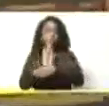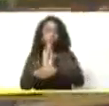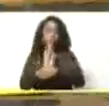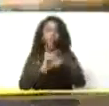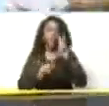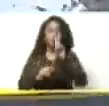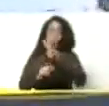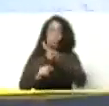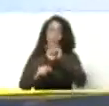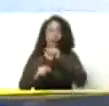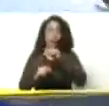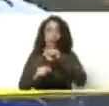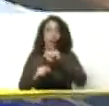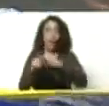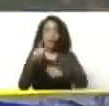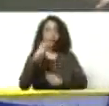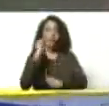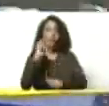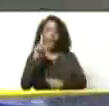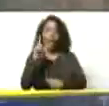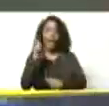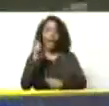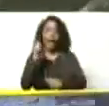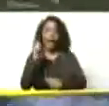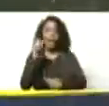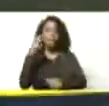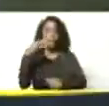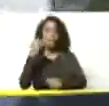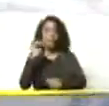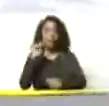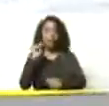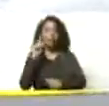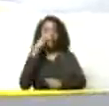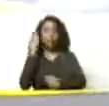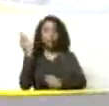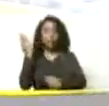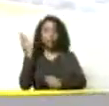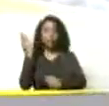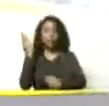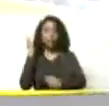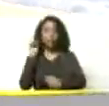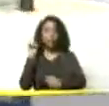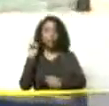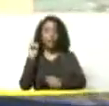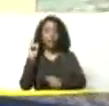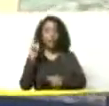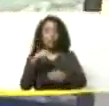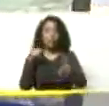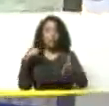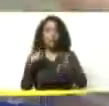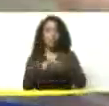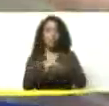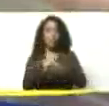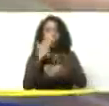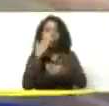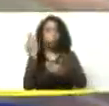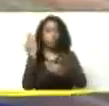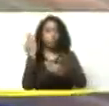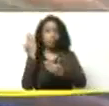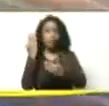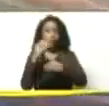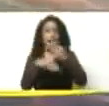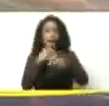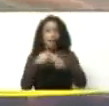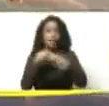esta es terapia si este tipo bueno pues la madre tish parece parece bien este ha sido tremendo golpe el camarógrafo y baco se